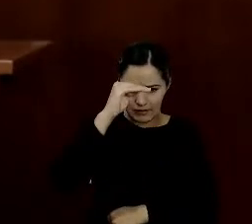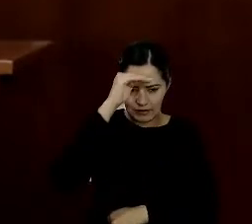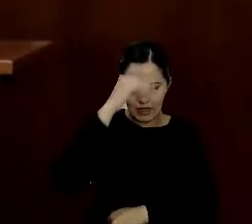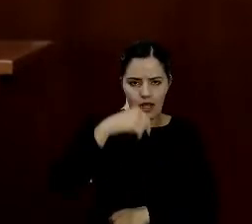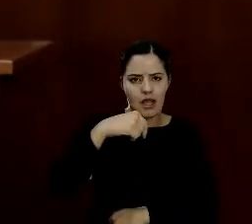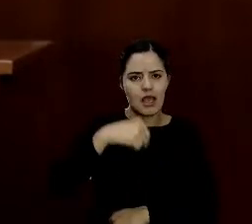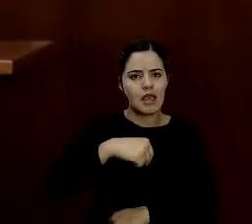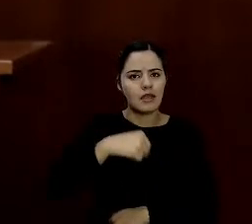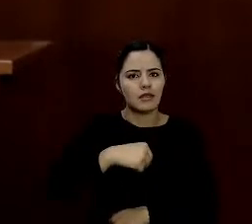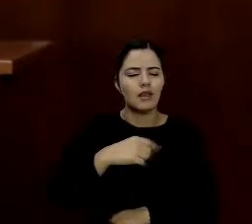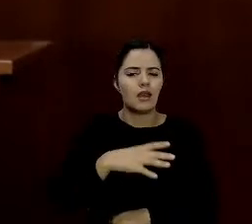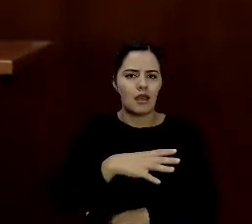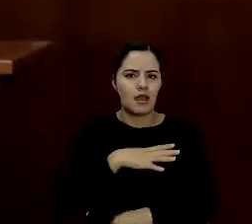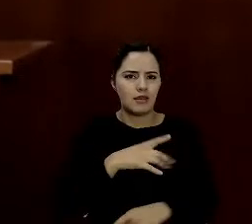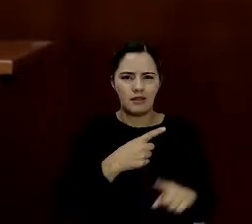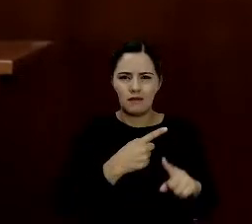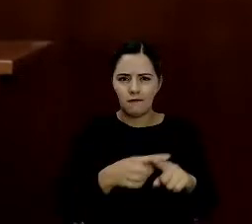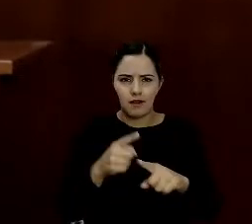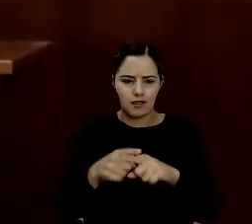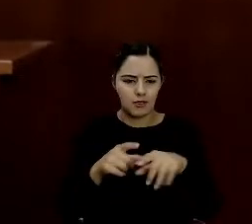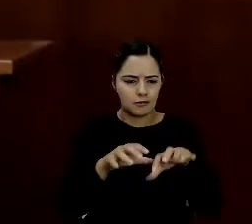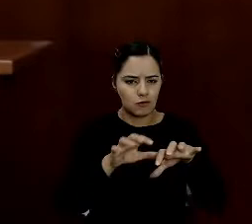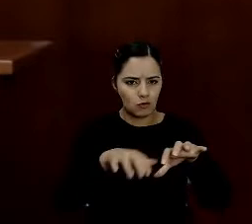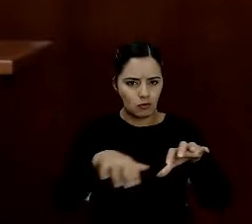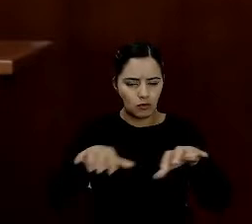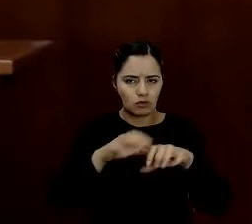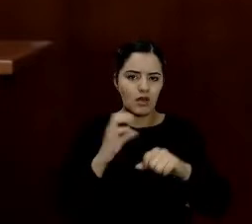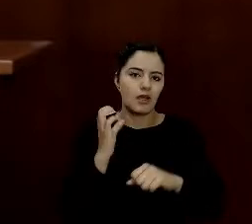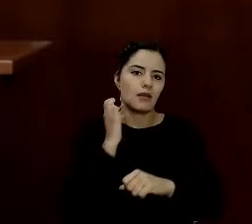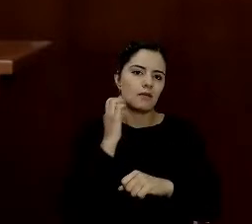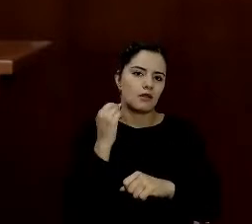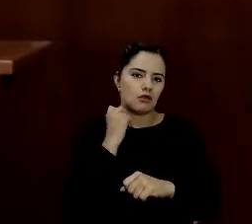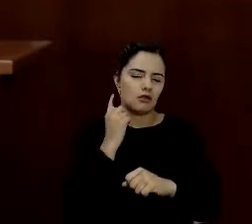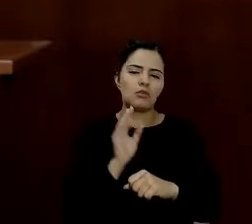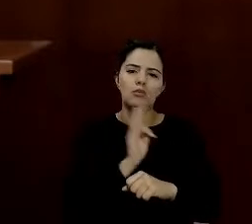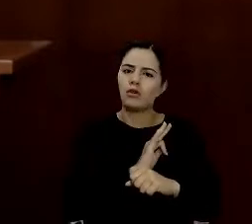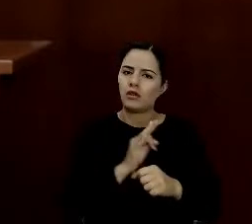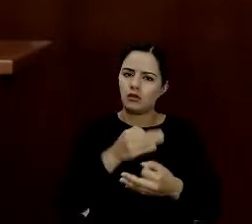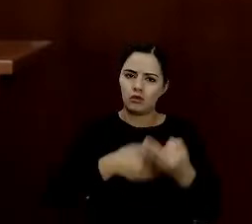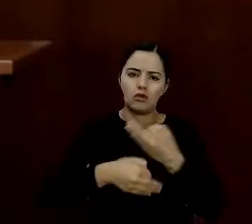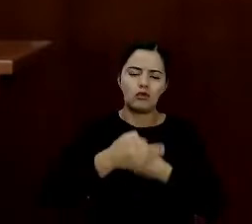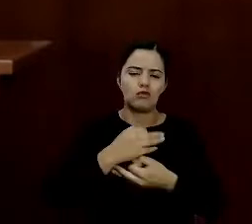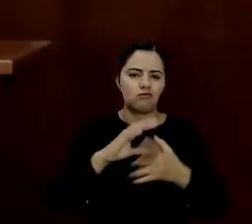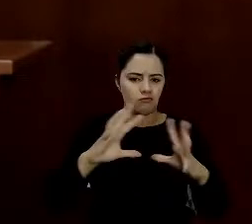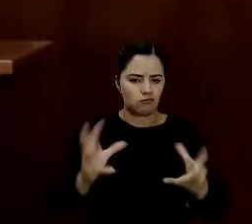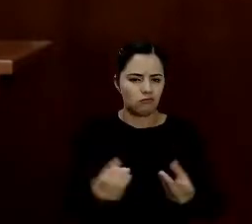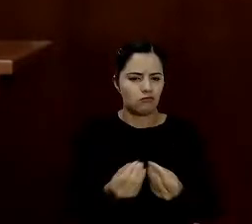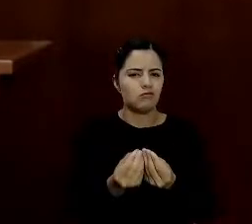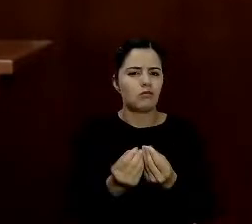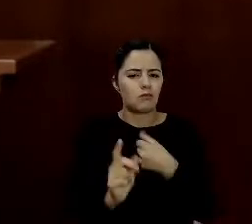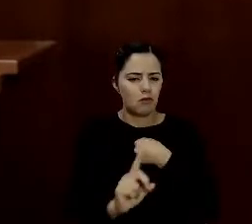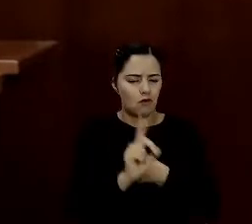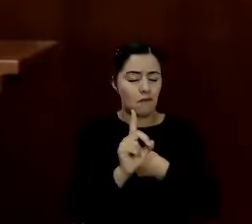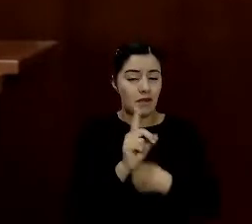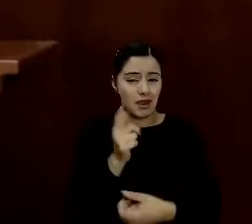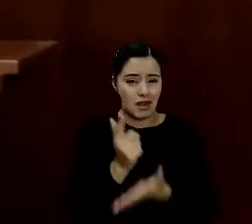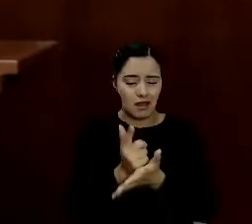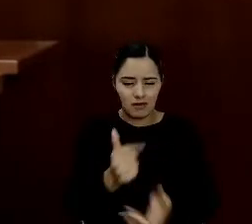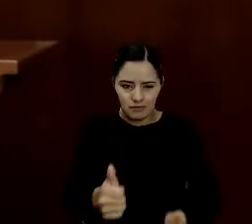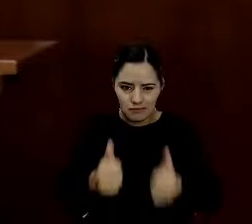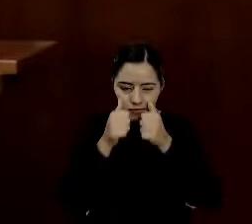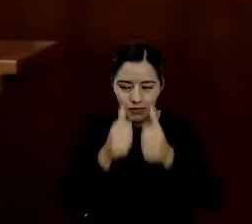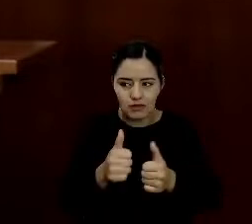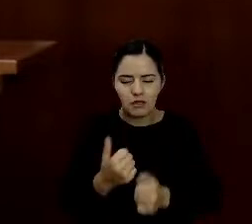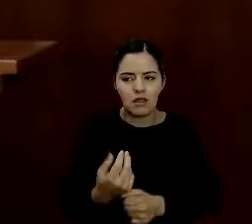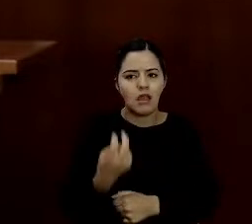estas sexagésima primer legislatura nos sumaremos totalmente a algo tan grave No puede haber algo tan delicado